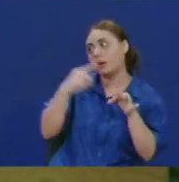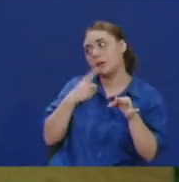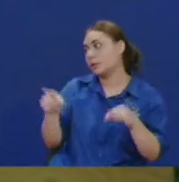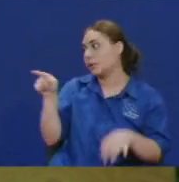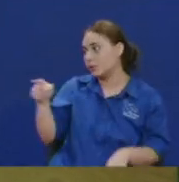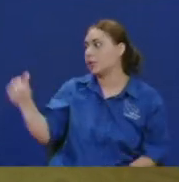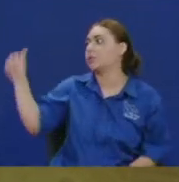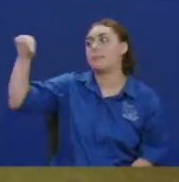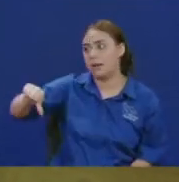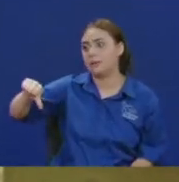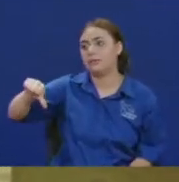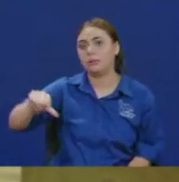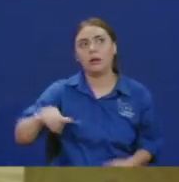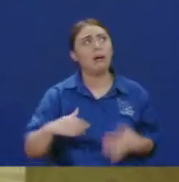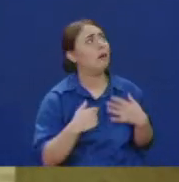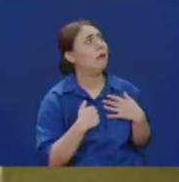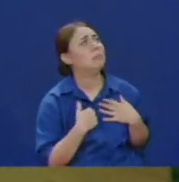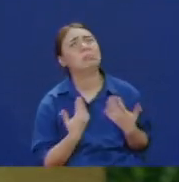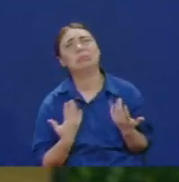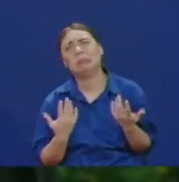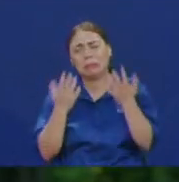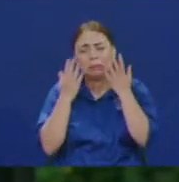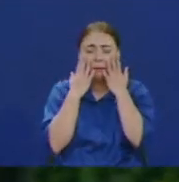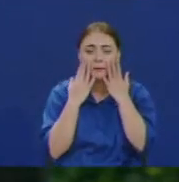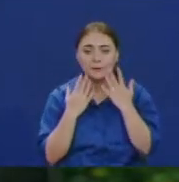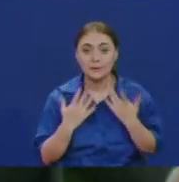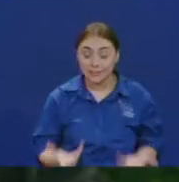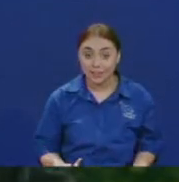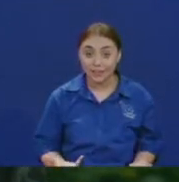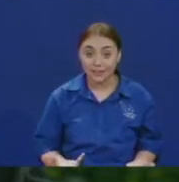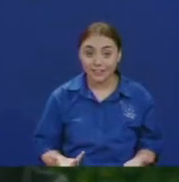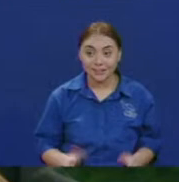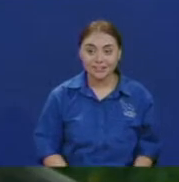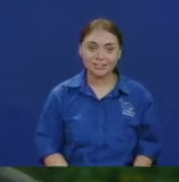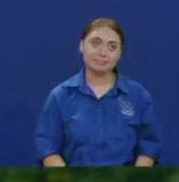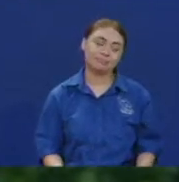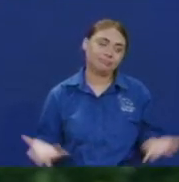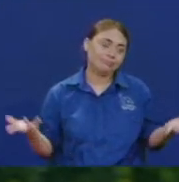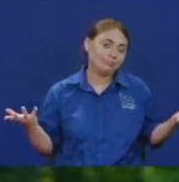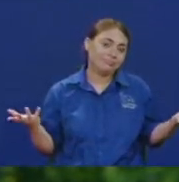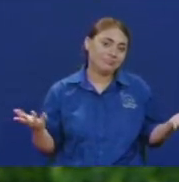Y como uno no sabe, o sea, uno cree que es médico solo porque leyó un artículo en Google, ¿verdad?